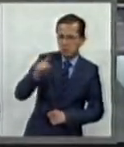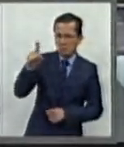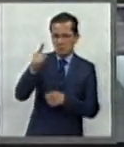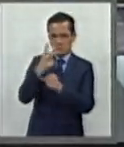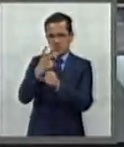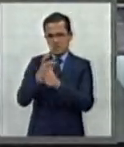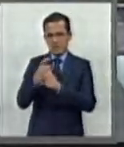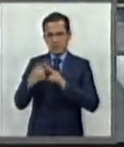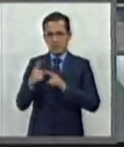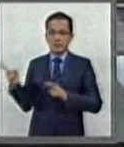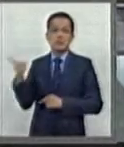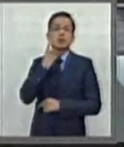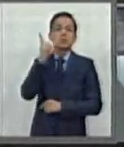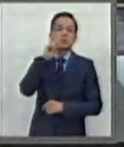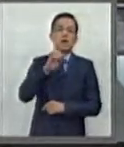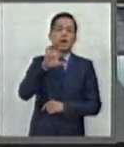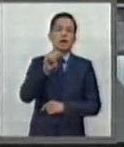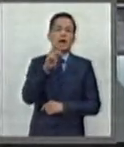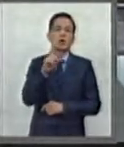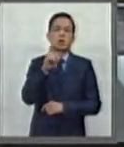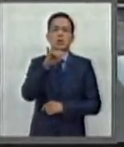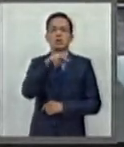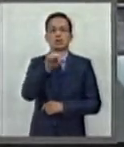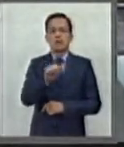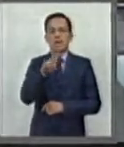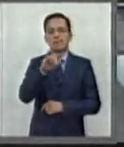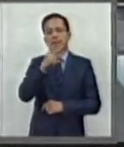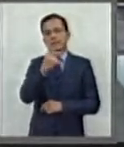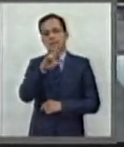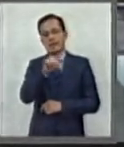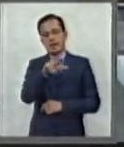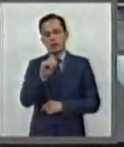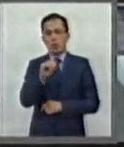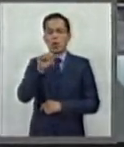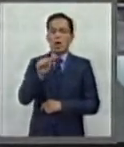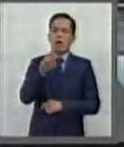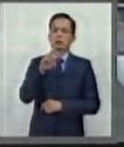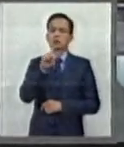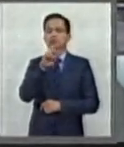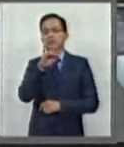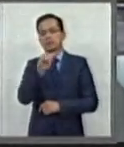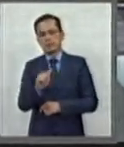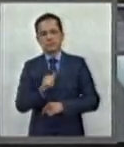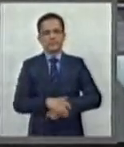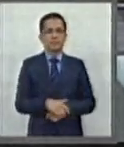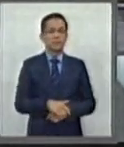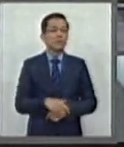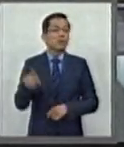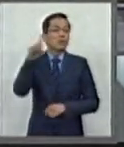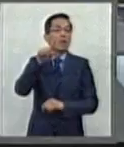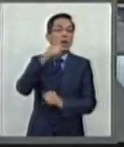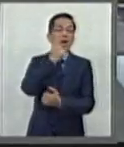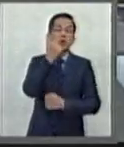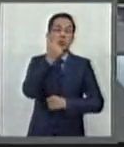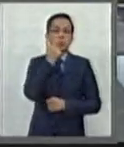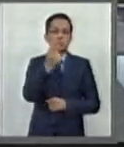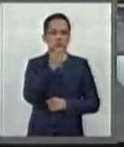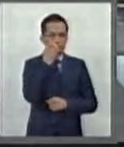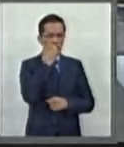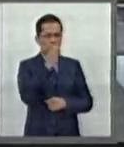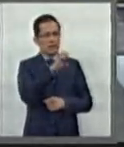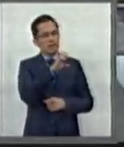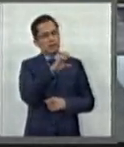invitados de la diputada Carolina Vigiano Austria, los alumnos de la escuela